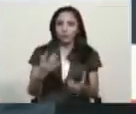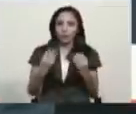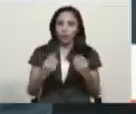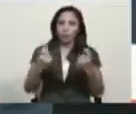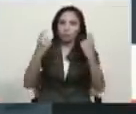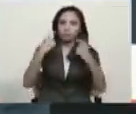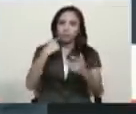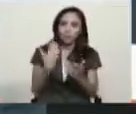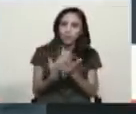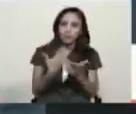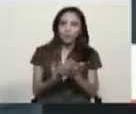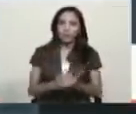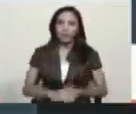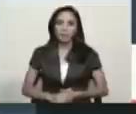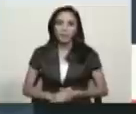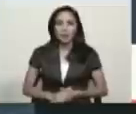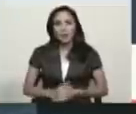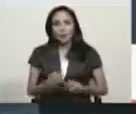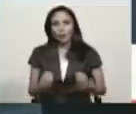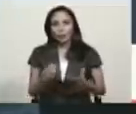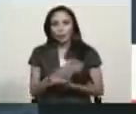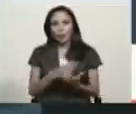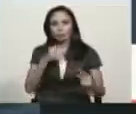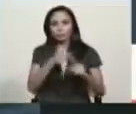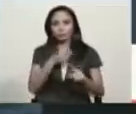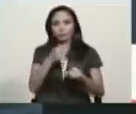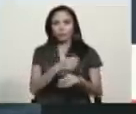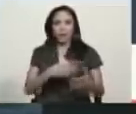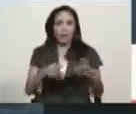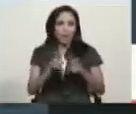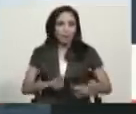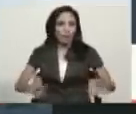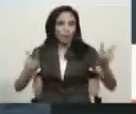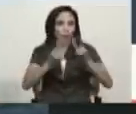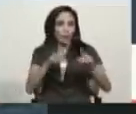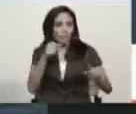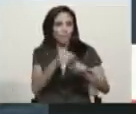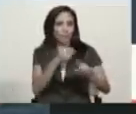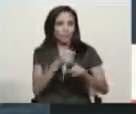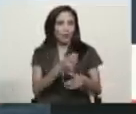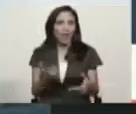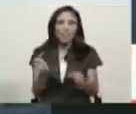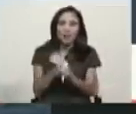autenticidad, la autoexigencia en los valores.